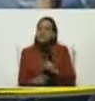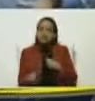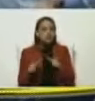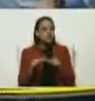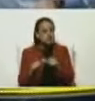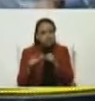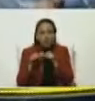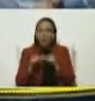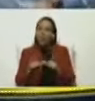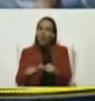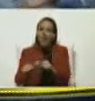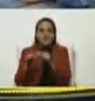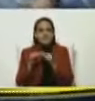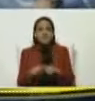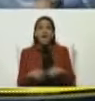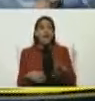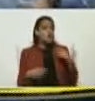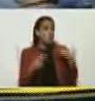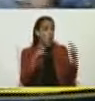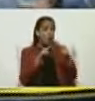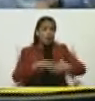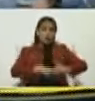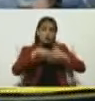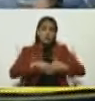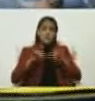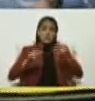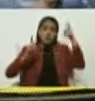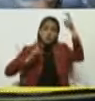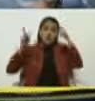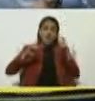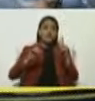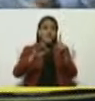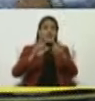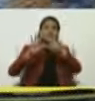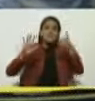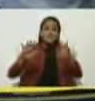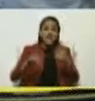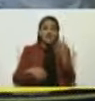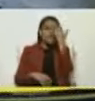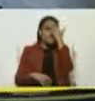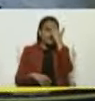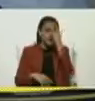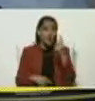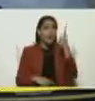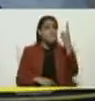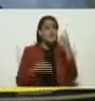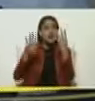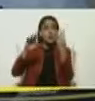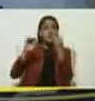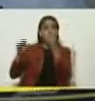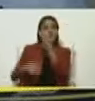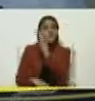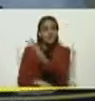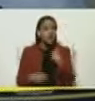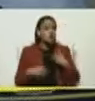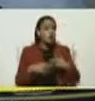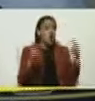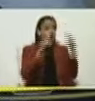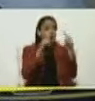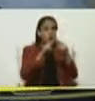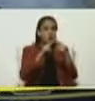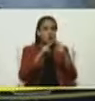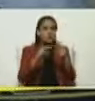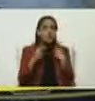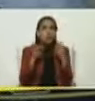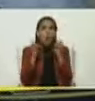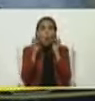Desde que conocí al comandante Chávez el 16 de febrero de 1993, yo quedé como en otro nivel. Un nivel